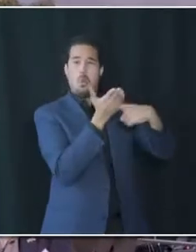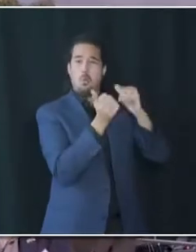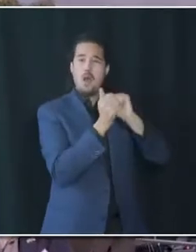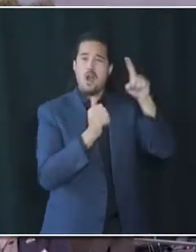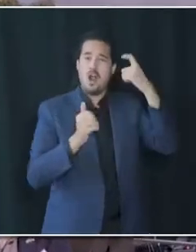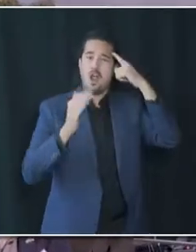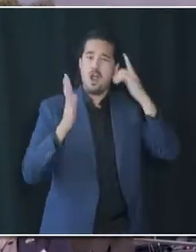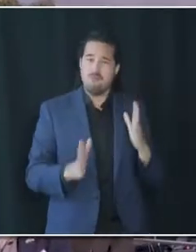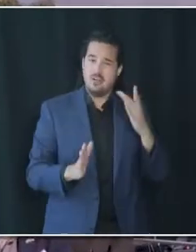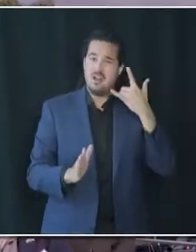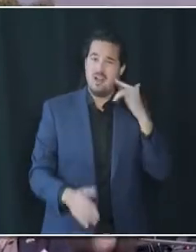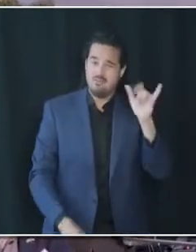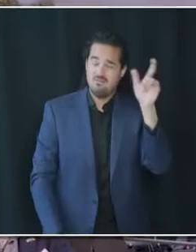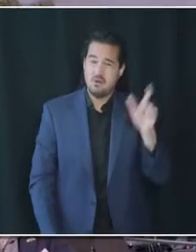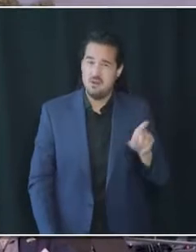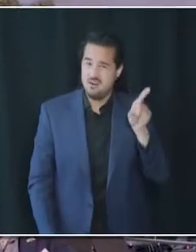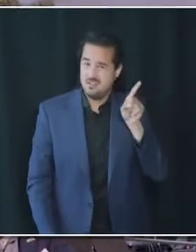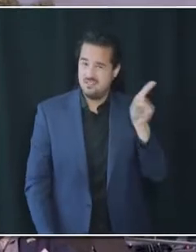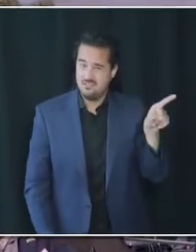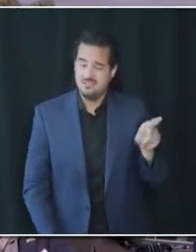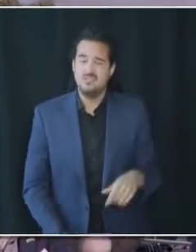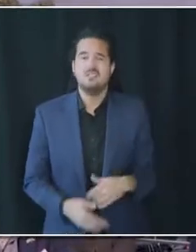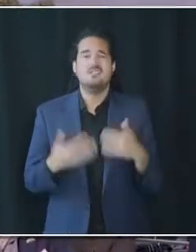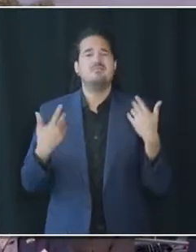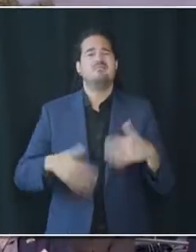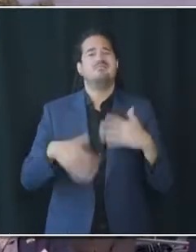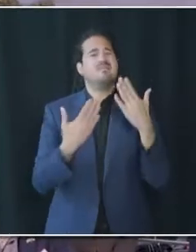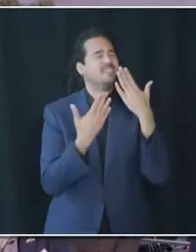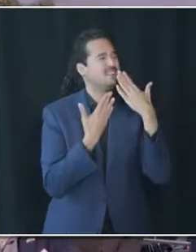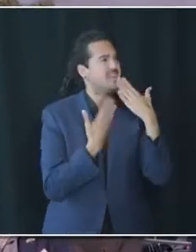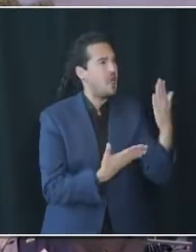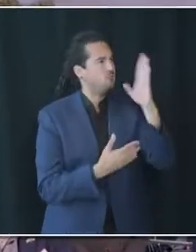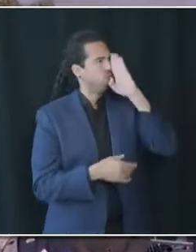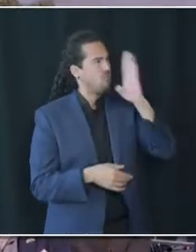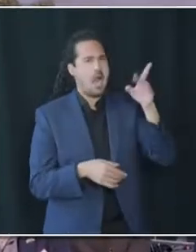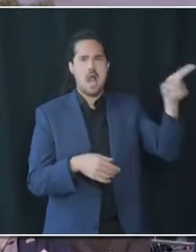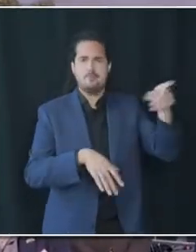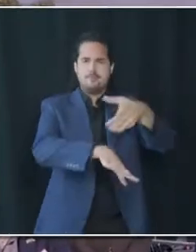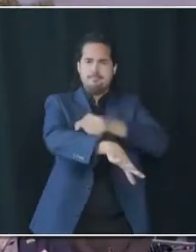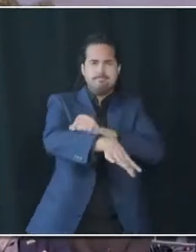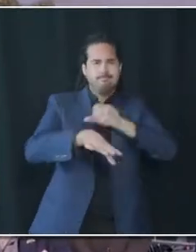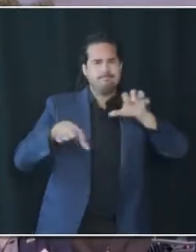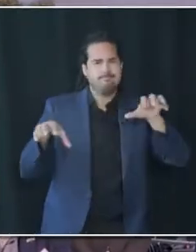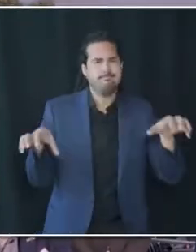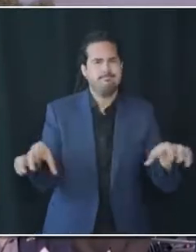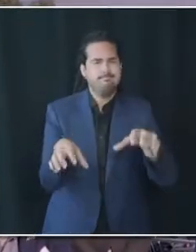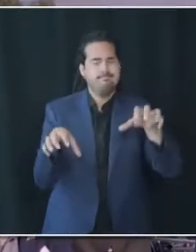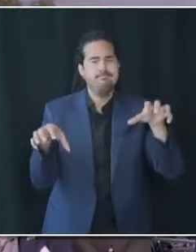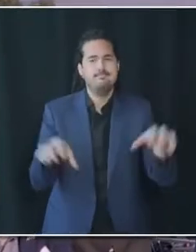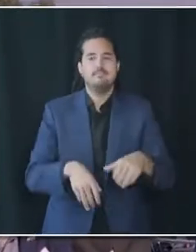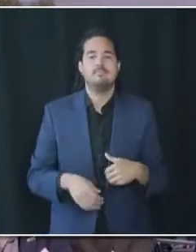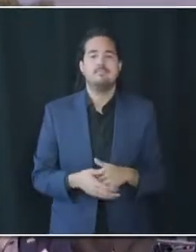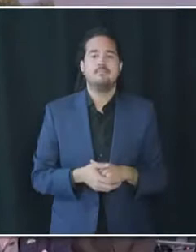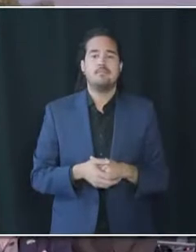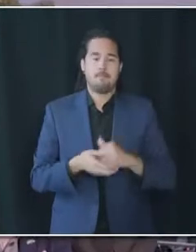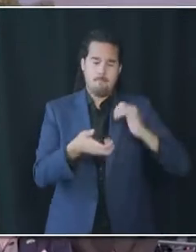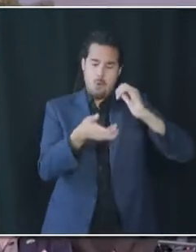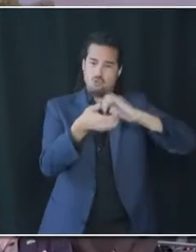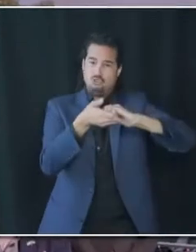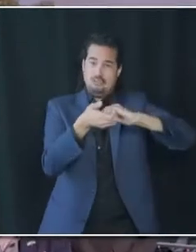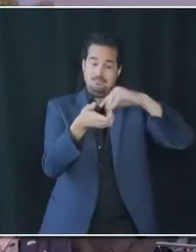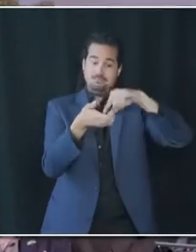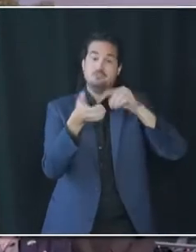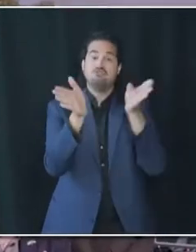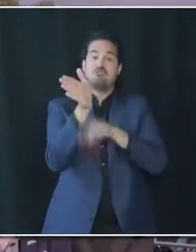gobierno hoy la palabra clave es sociedad sociedades federales estatales y